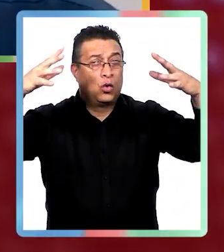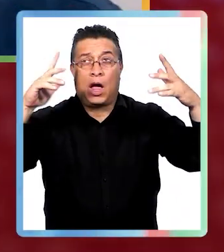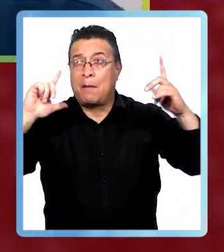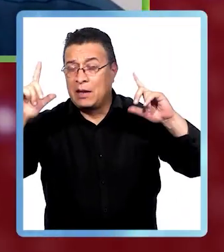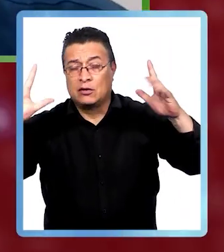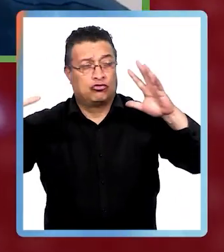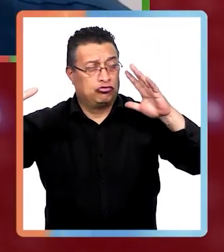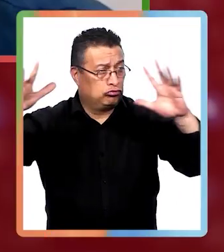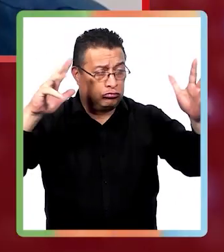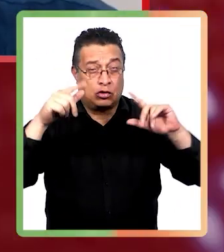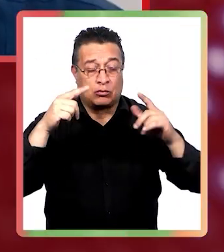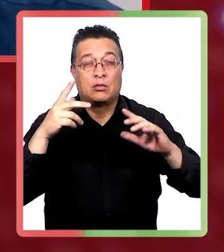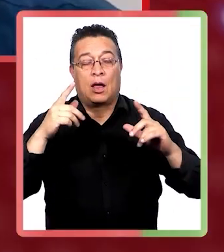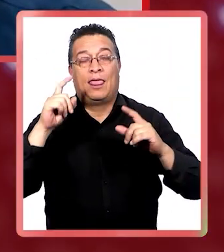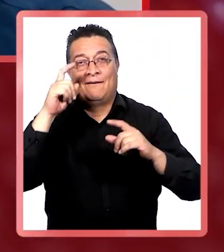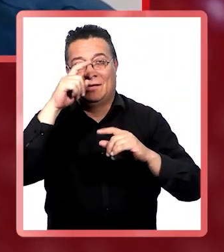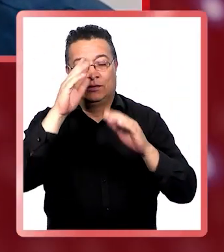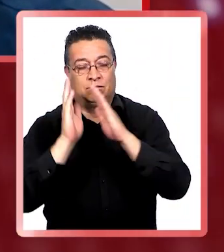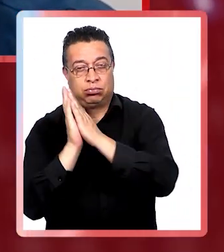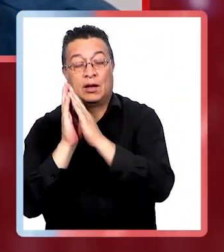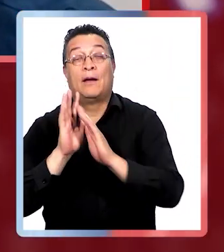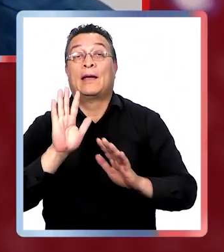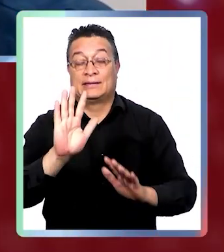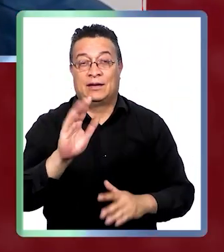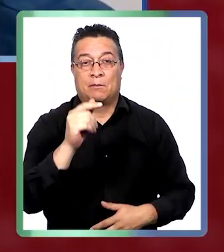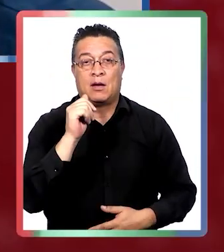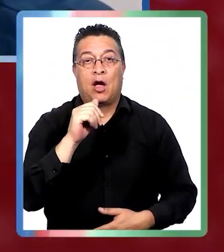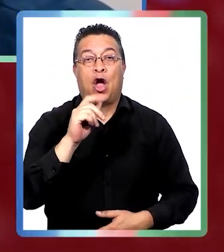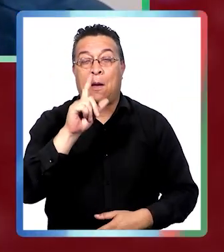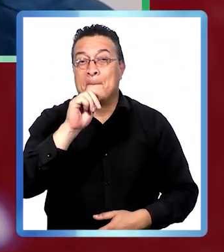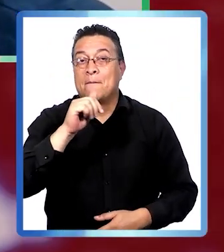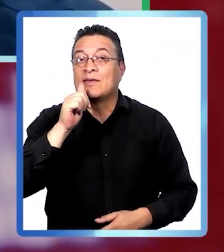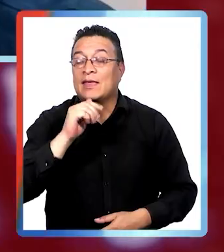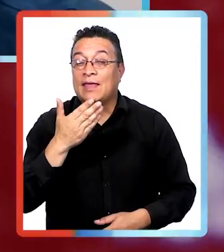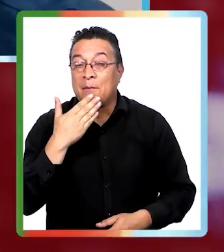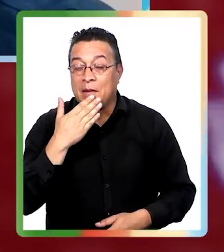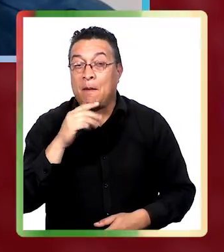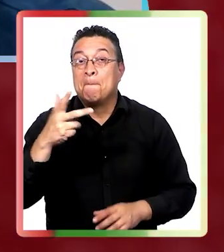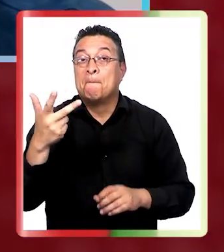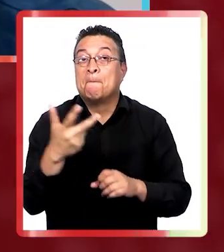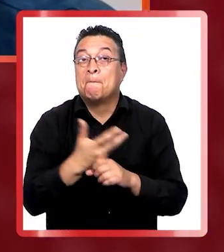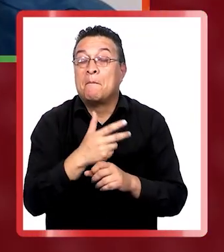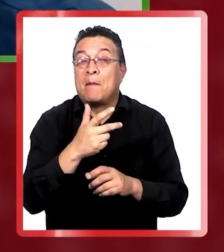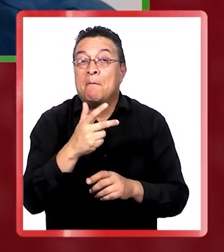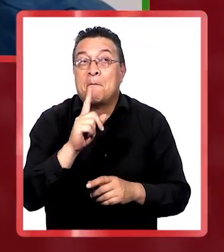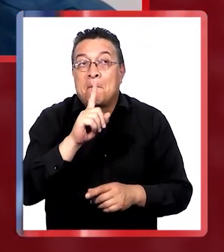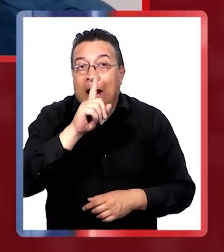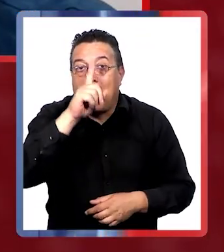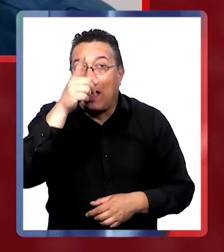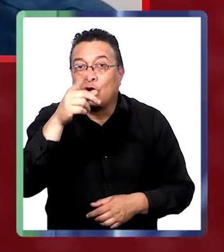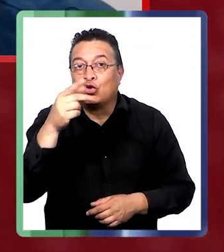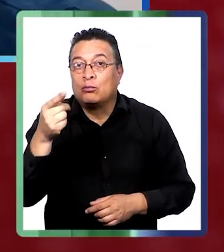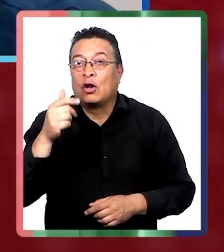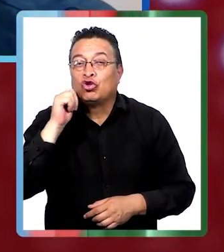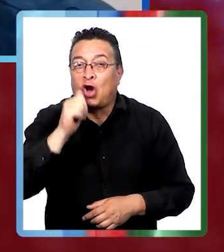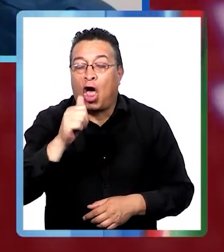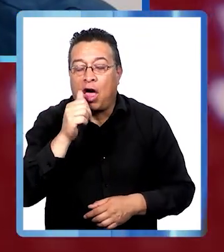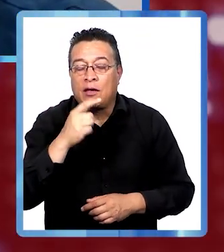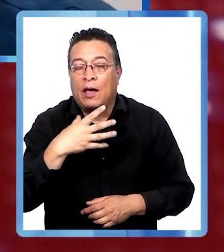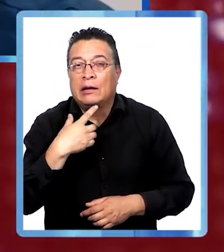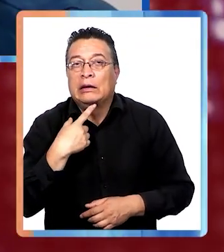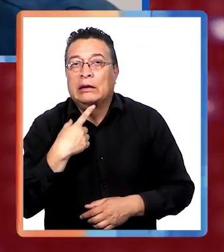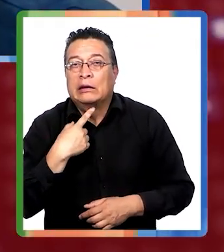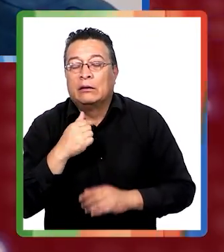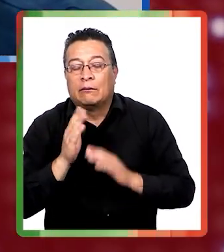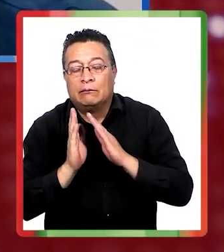luces, el ambiente, todo eso. Claro, pero no mal acostumbrar la siesta como algo de la rutina diaria, sino que lo que decíamos, ¿no?